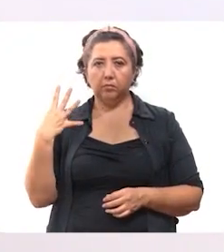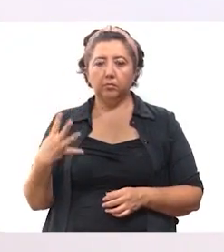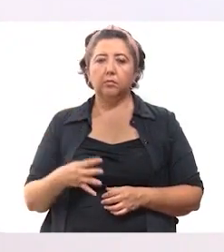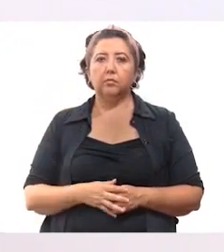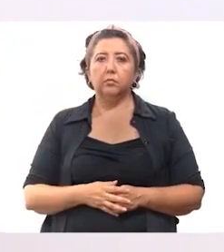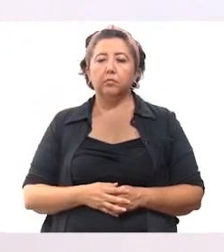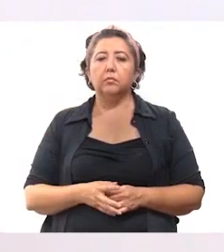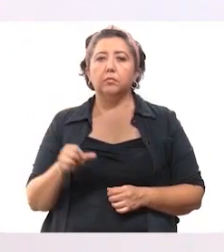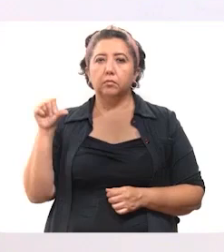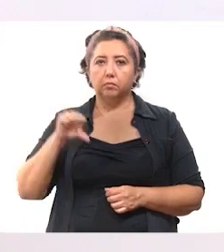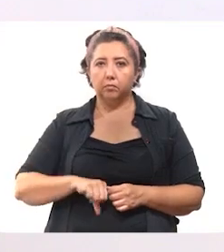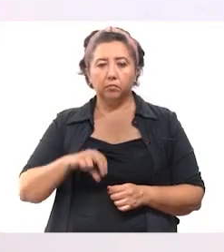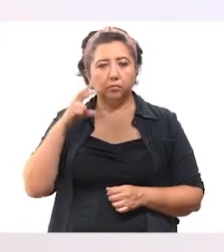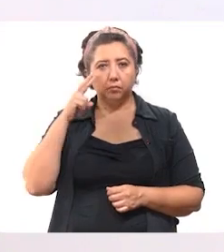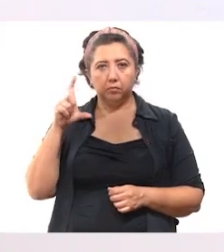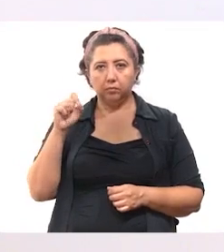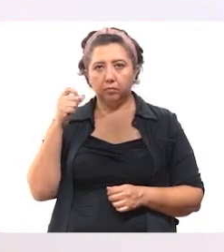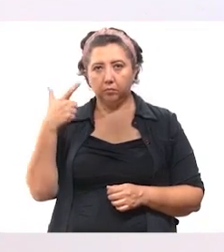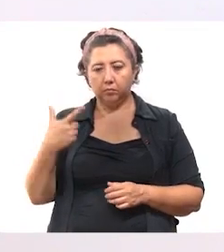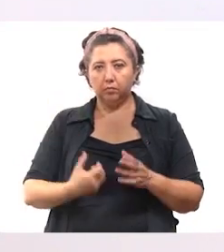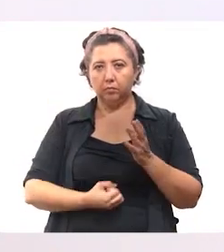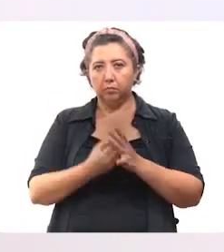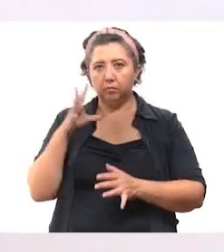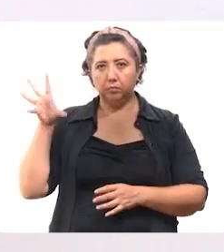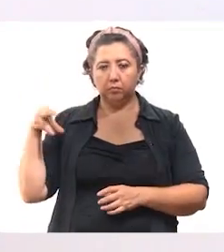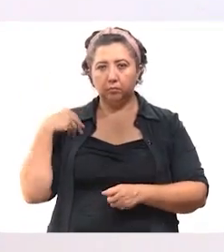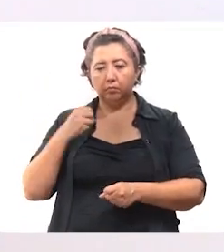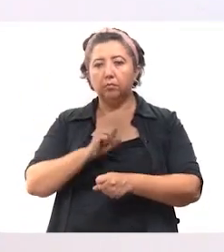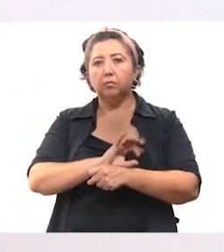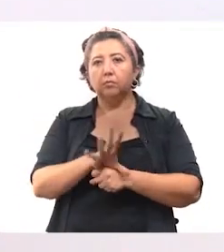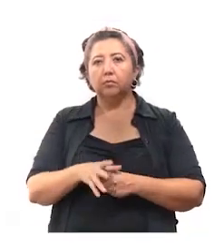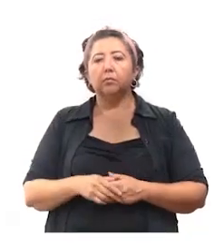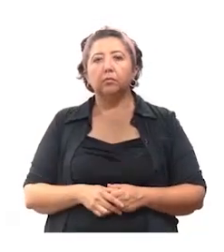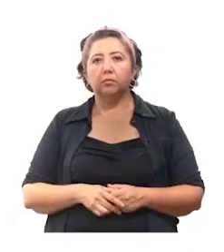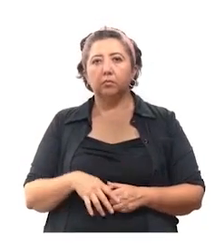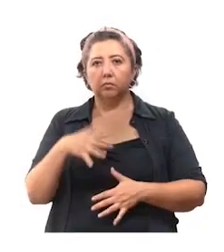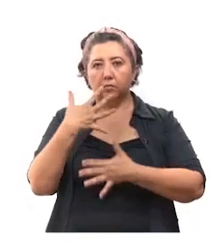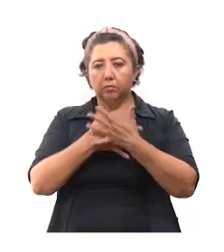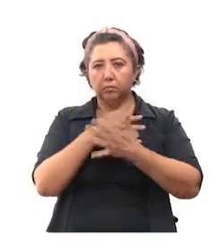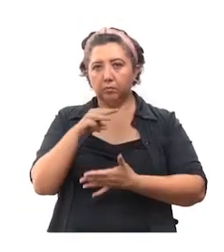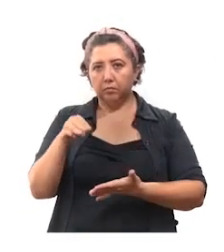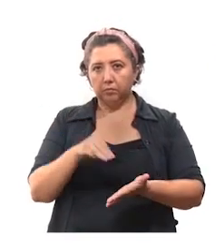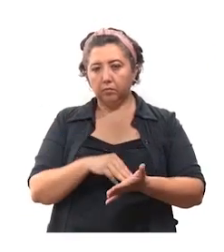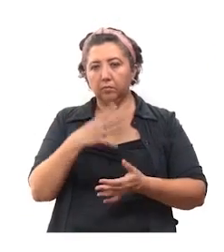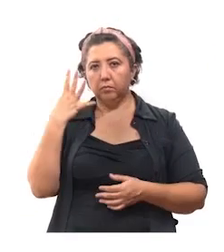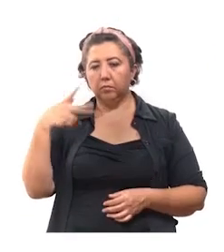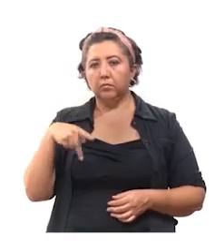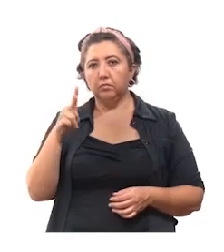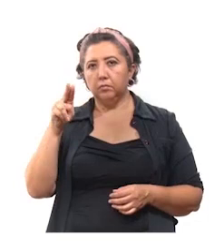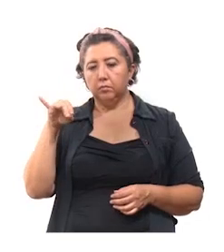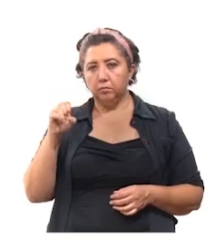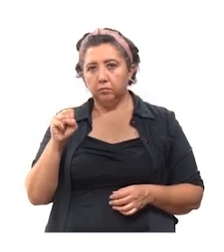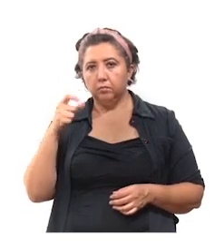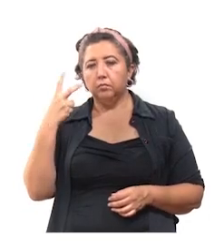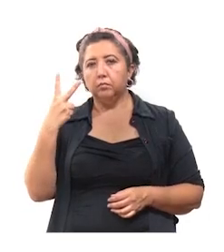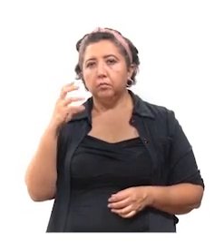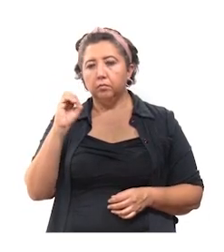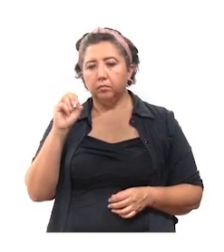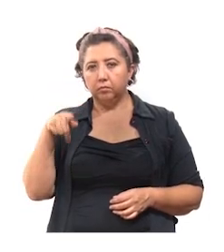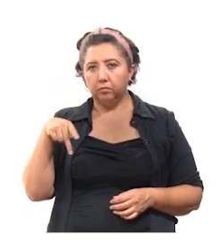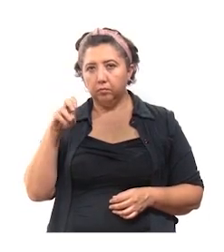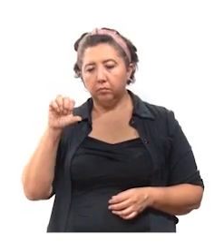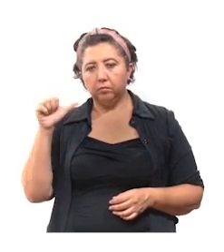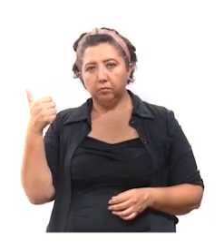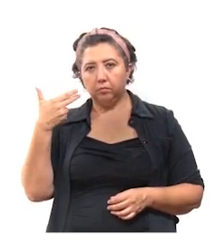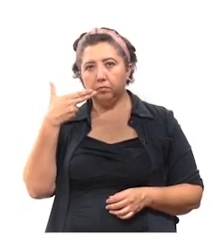77.254. Hoy se detectaron 27 nuevos contagios de coronavirus, 15 en Mérida, 4 en Canacín, 2 en Concal, 1